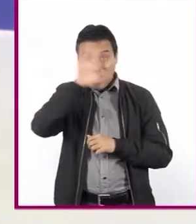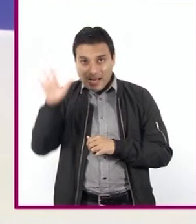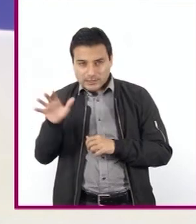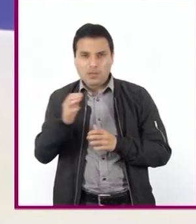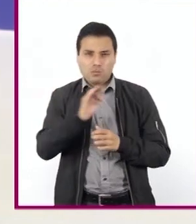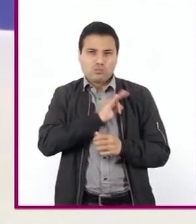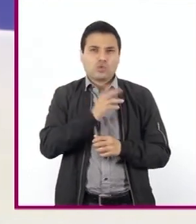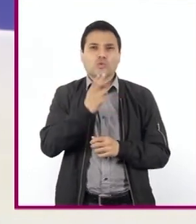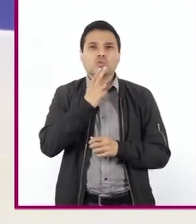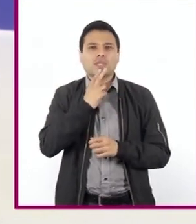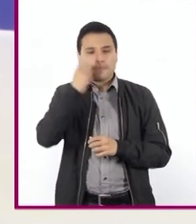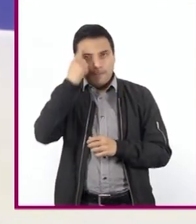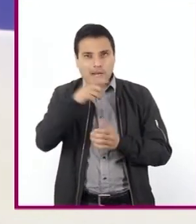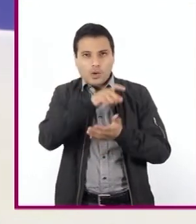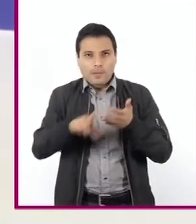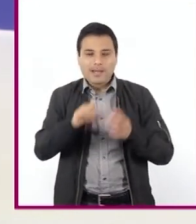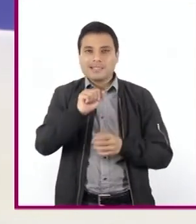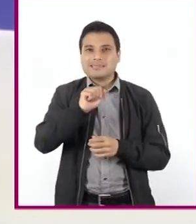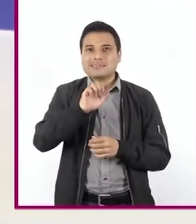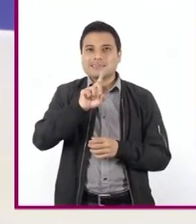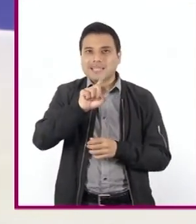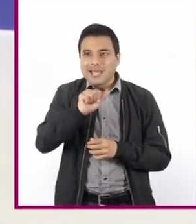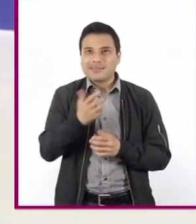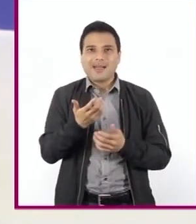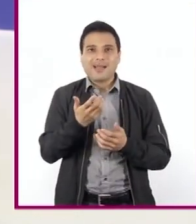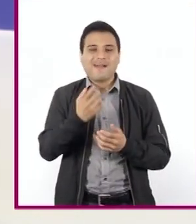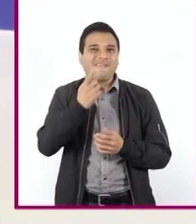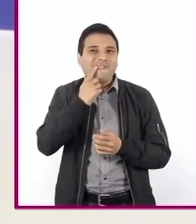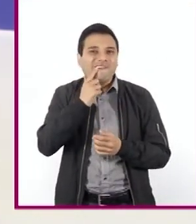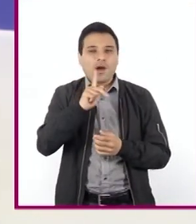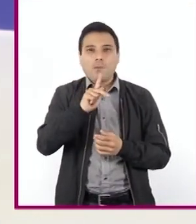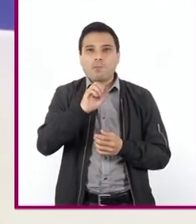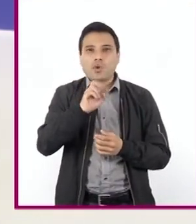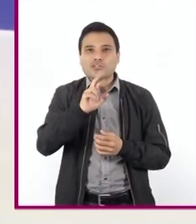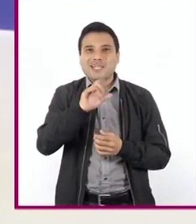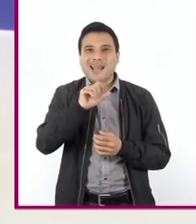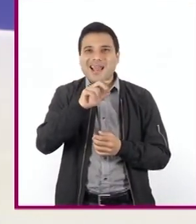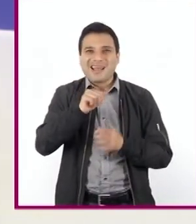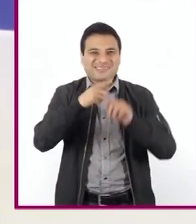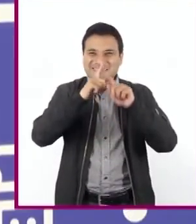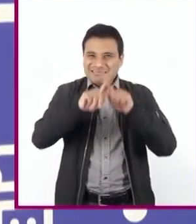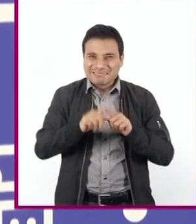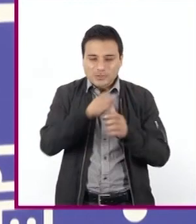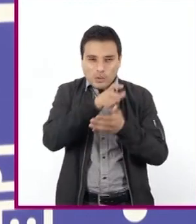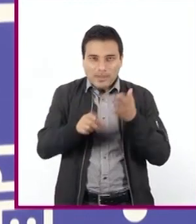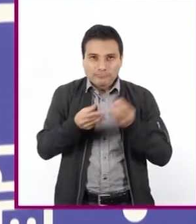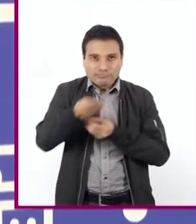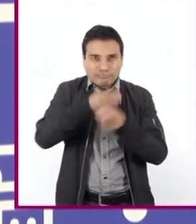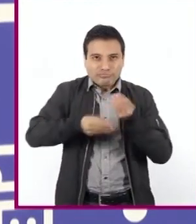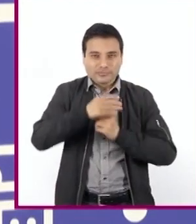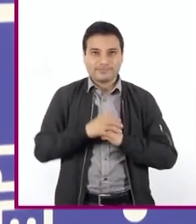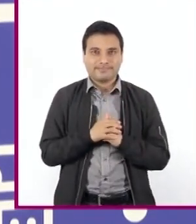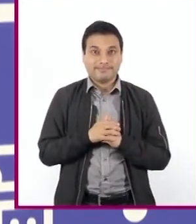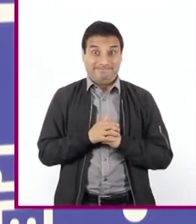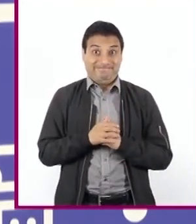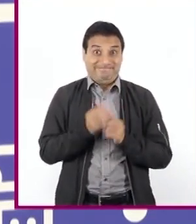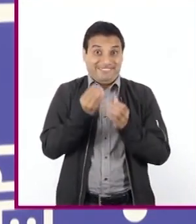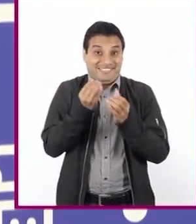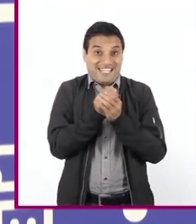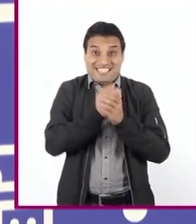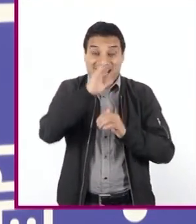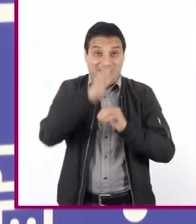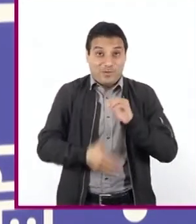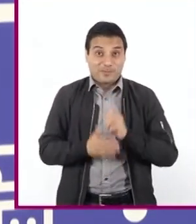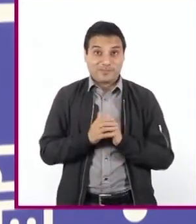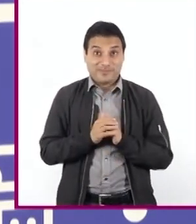y porcelana que eran muy apreciadas en los países europeos. Estamos por llegar al cierre.